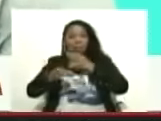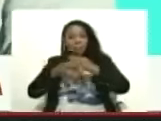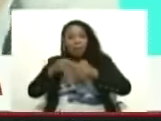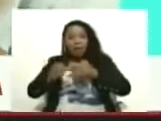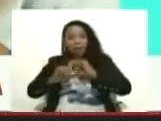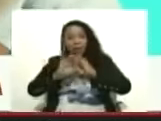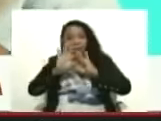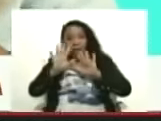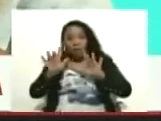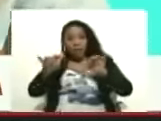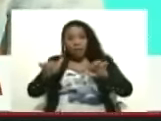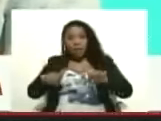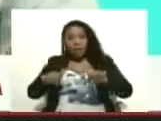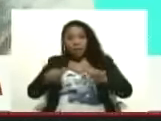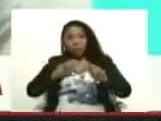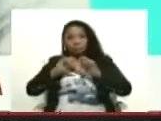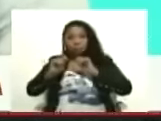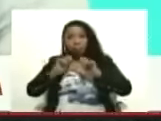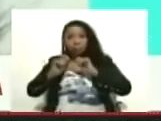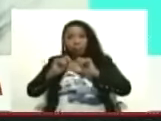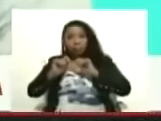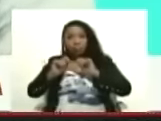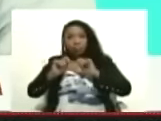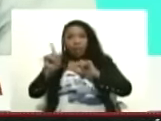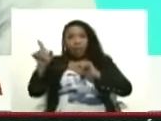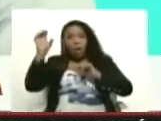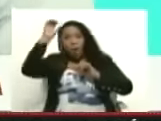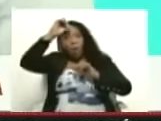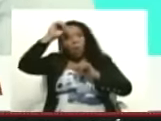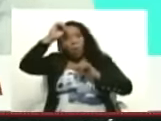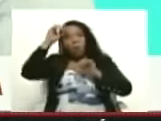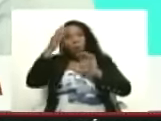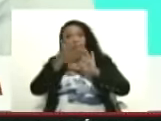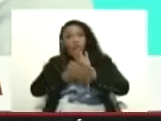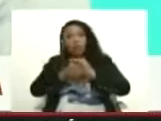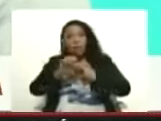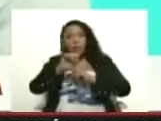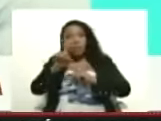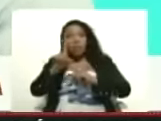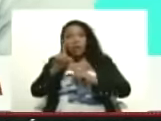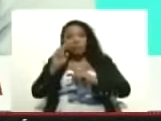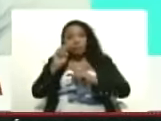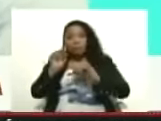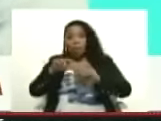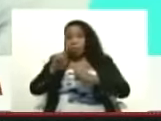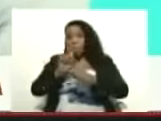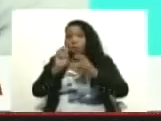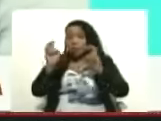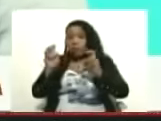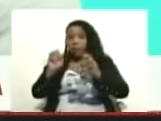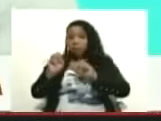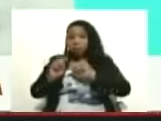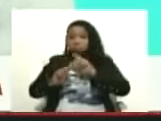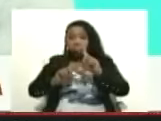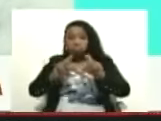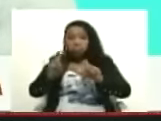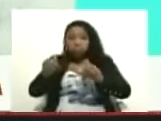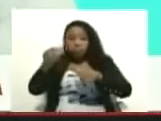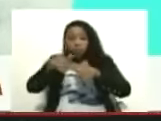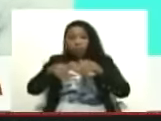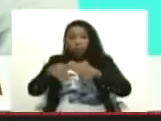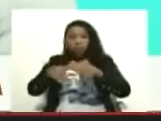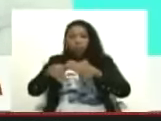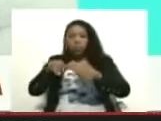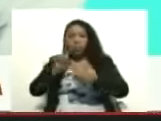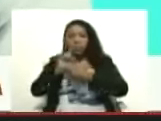que cierre esta rueda de prensa Dando su opinión sobre esta pregunta que no tiene que ver solamente con referendum tiene que ver con el futuro